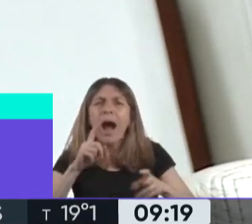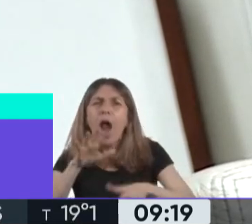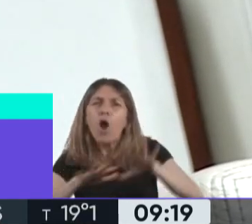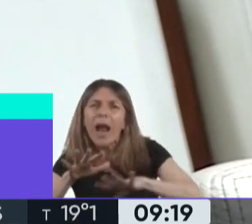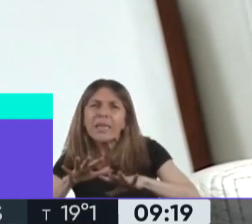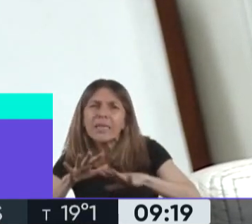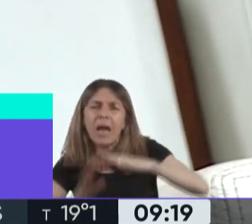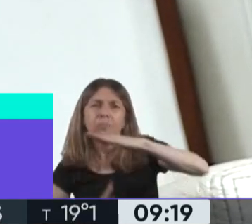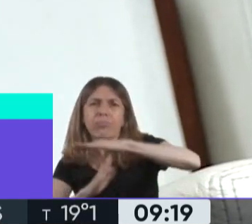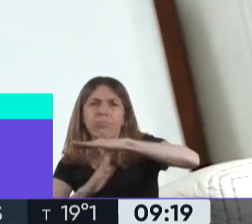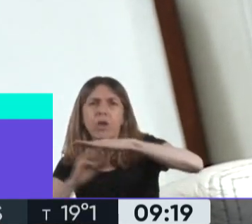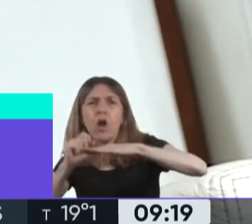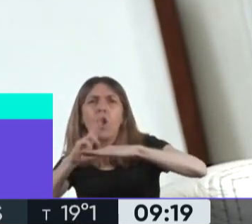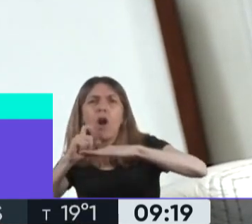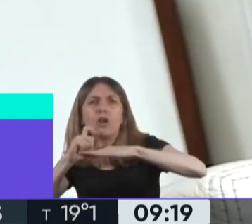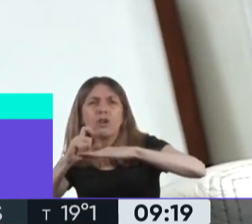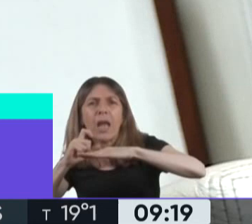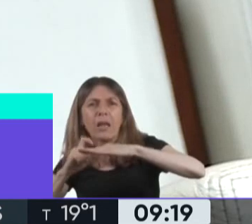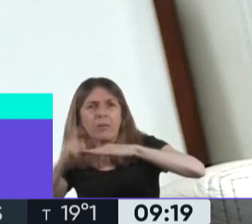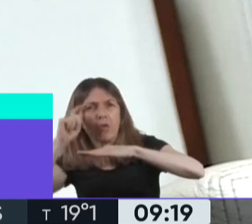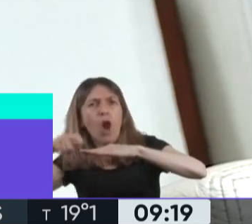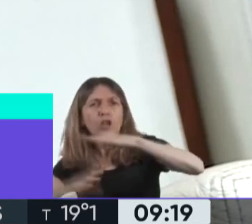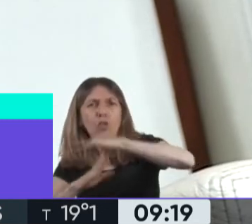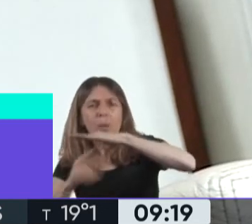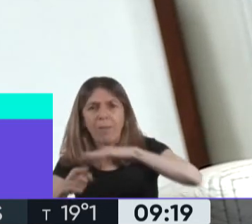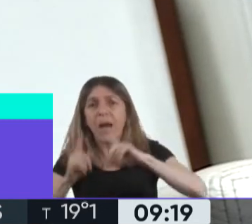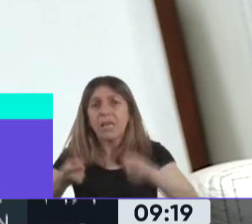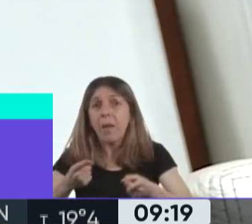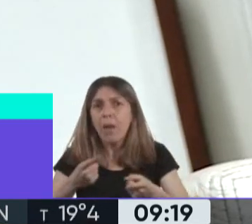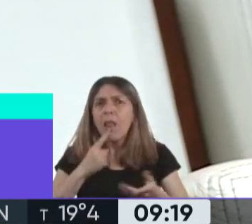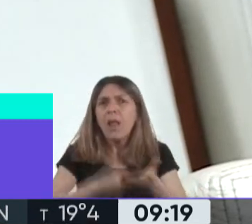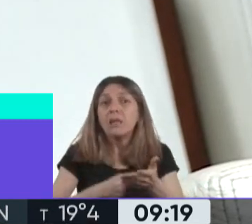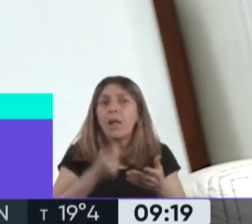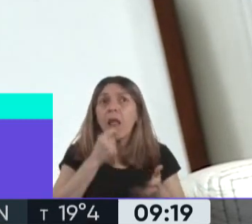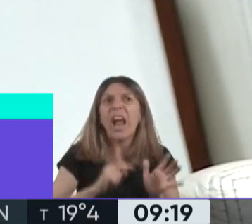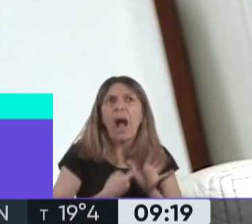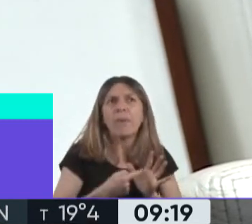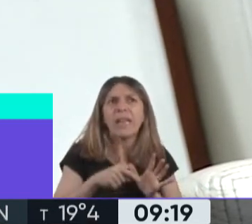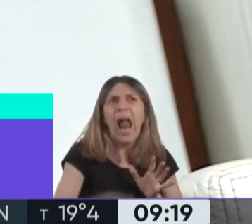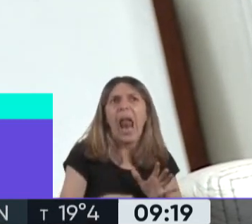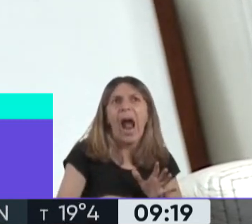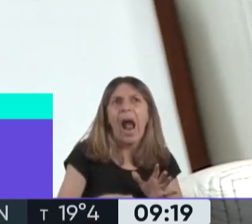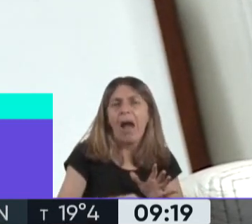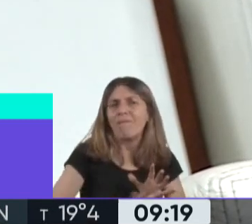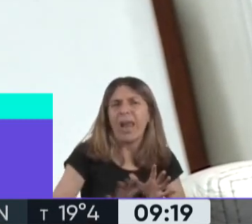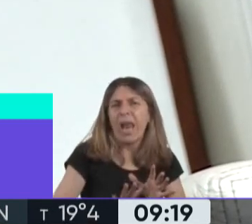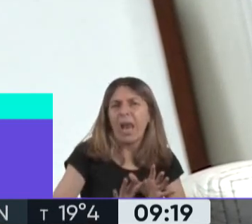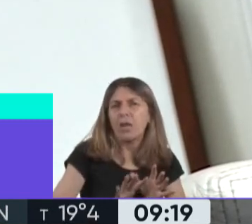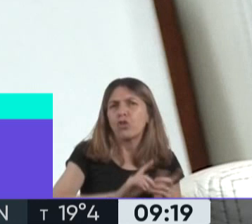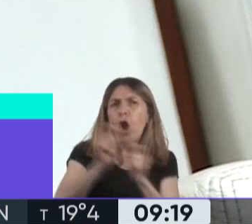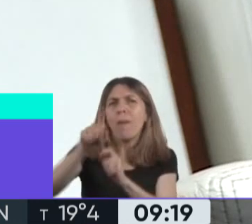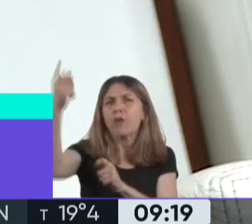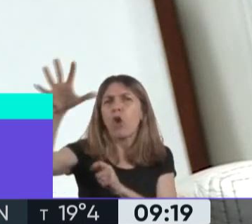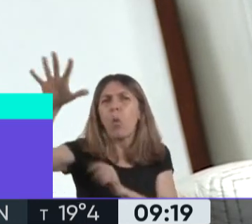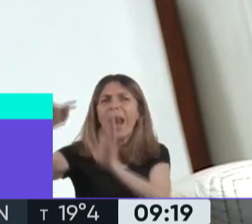por un lado y por el otro con la posibilidad o el deseo de él de mudar la capital. Esto lo dijo en el interior. En el primer caso,